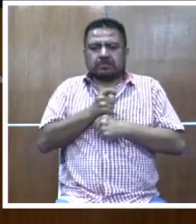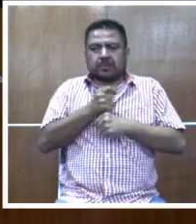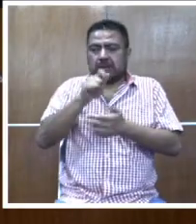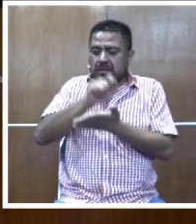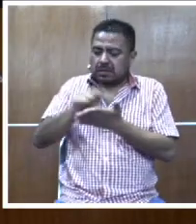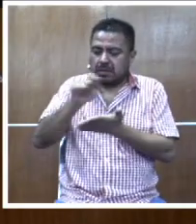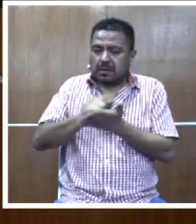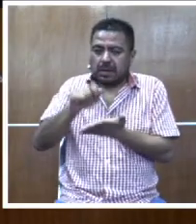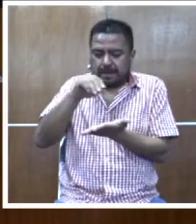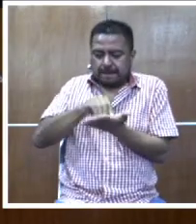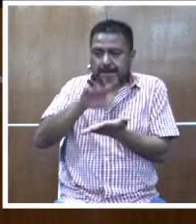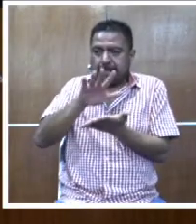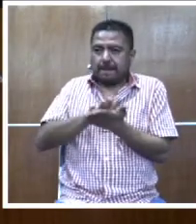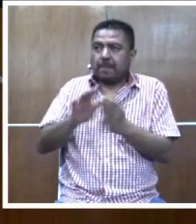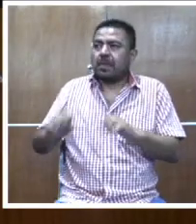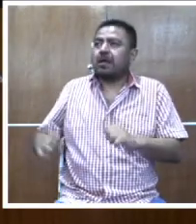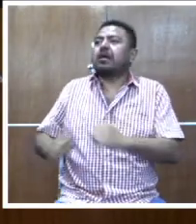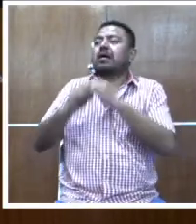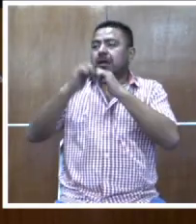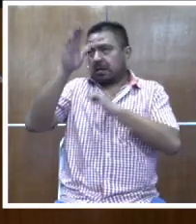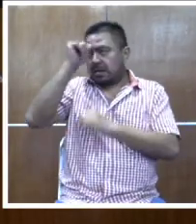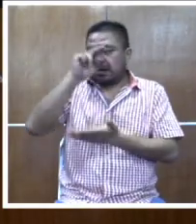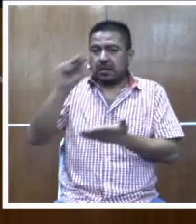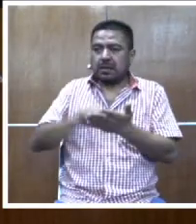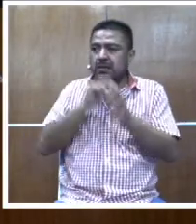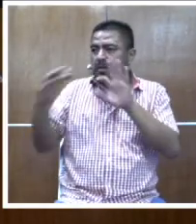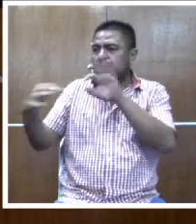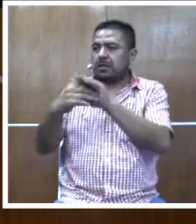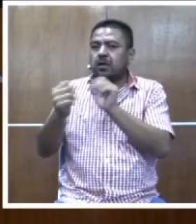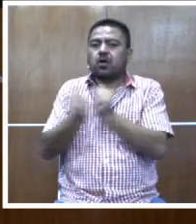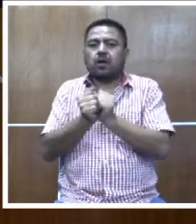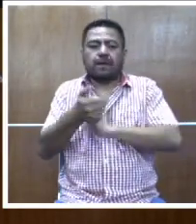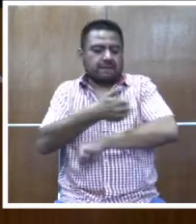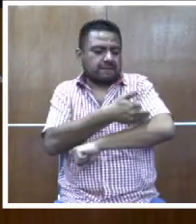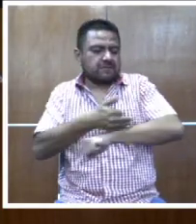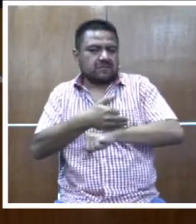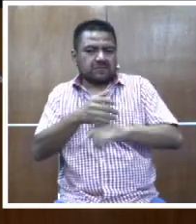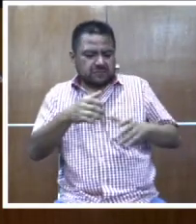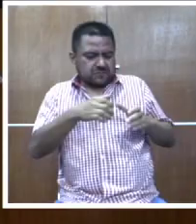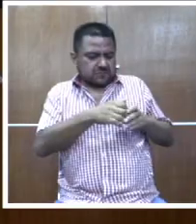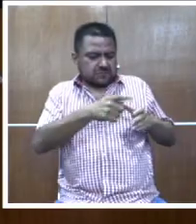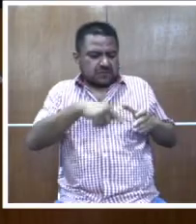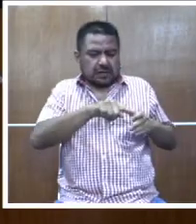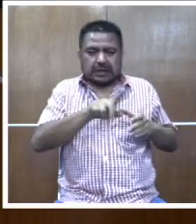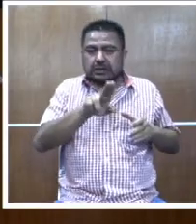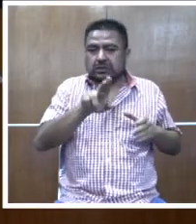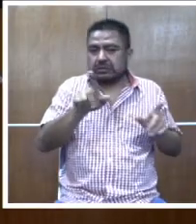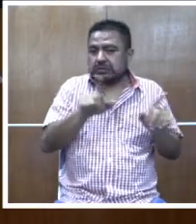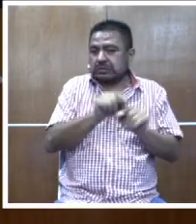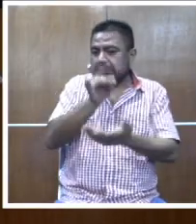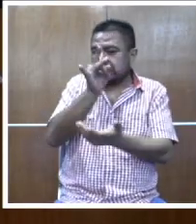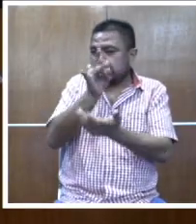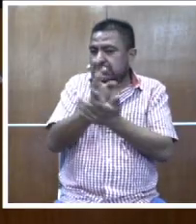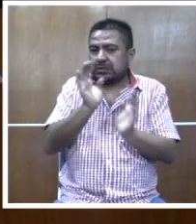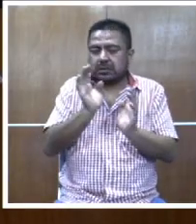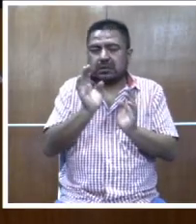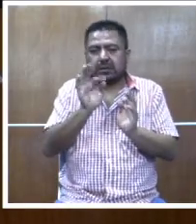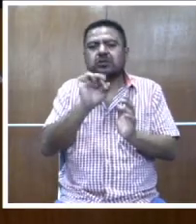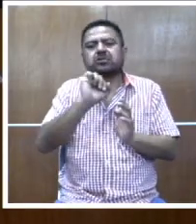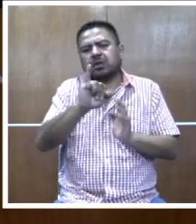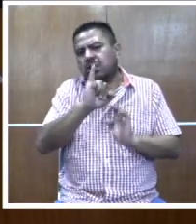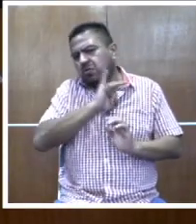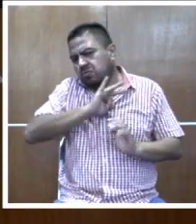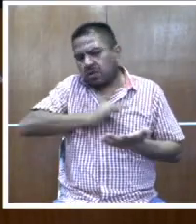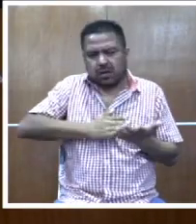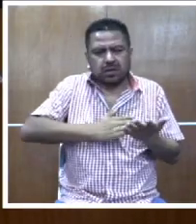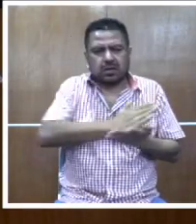de incumplimiento de convenio ante la autoridad familiar y solo entonces será procedente